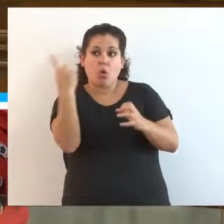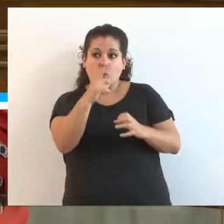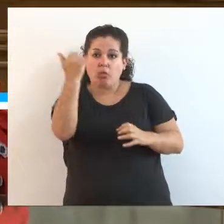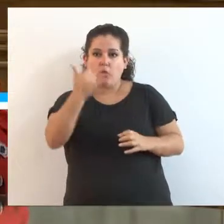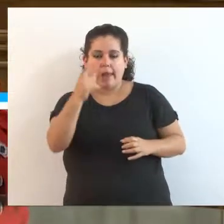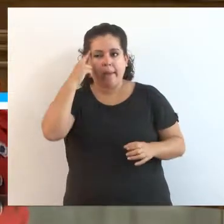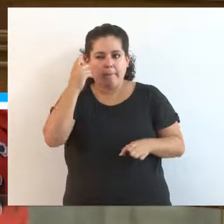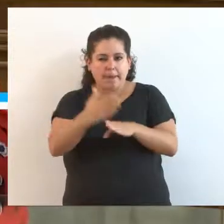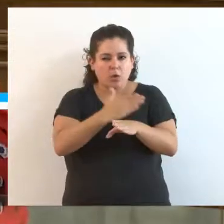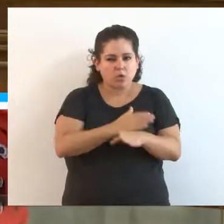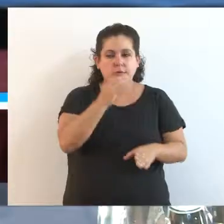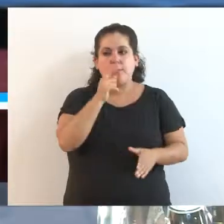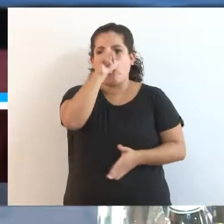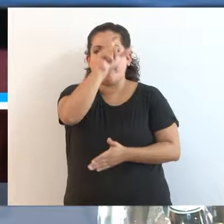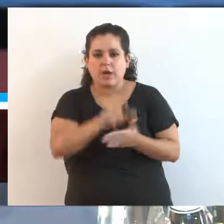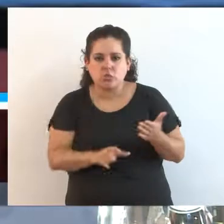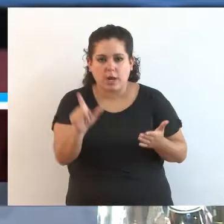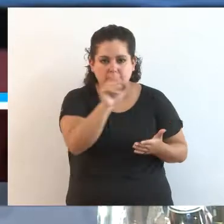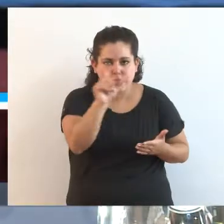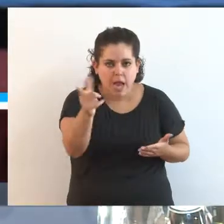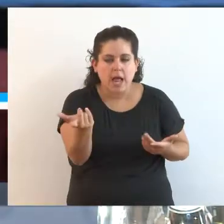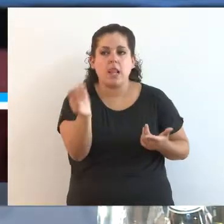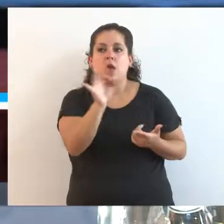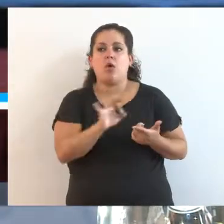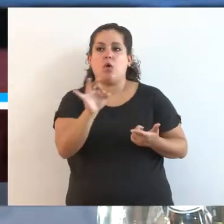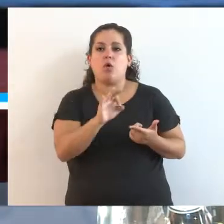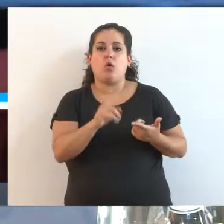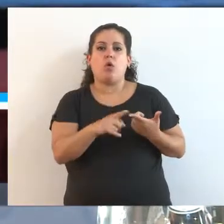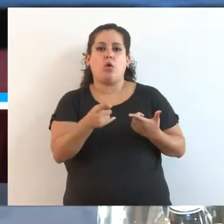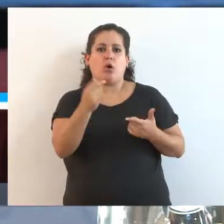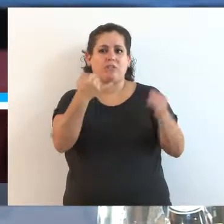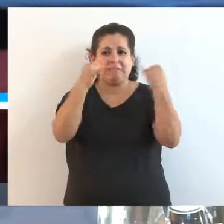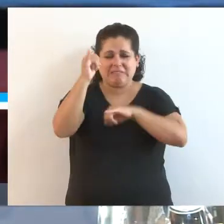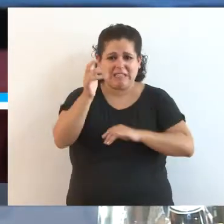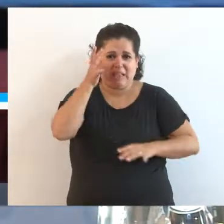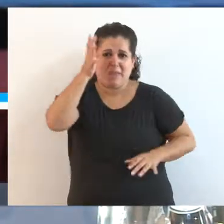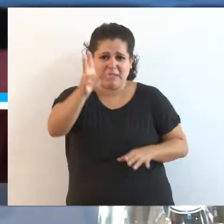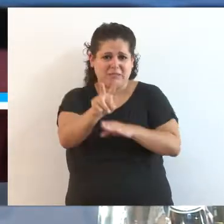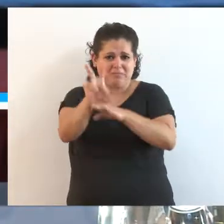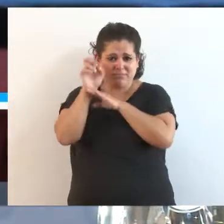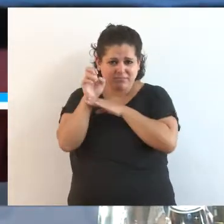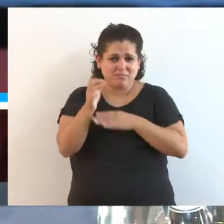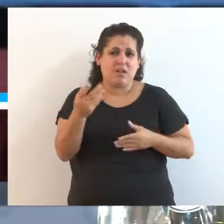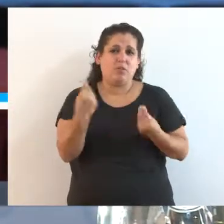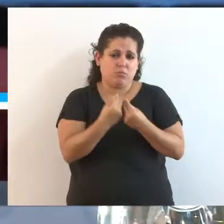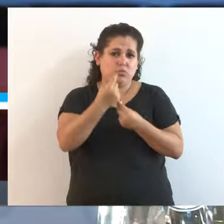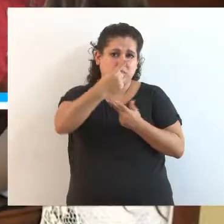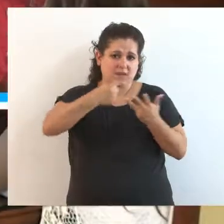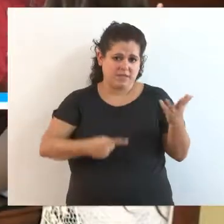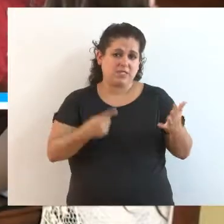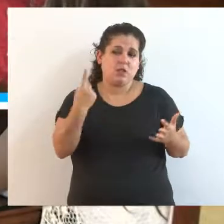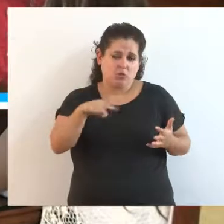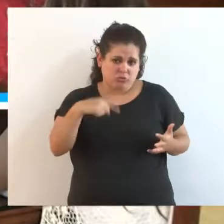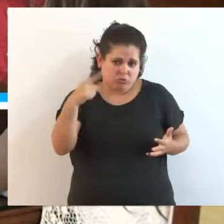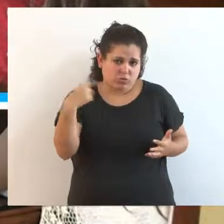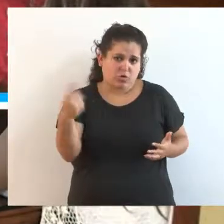para cuando se produce un perjuicio, una factura que mal confeccionada, tasas usurarias, que